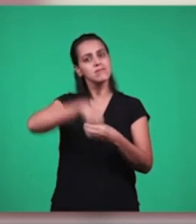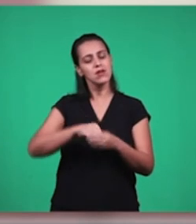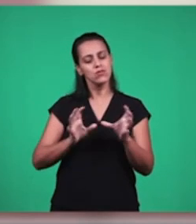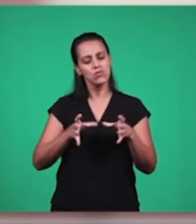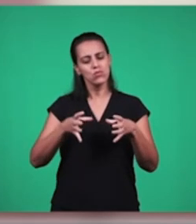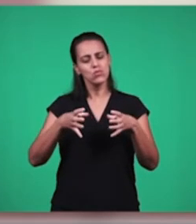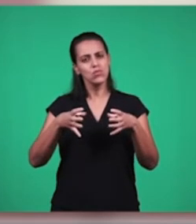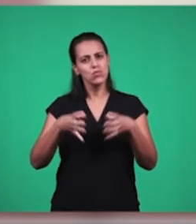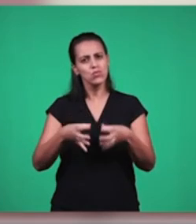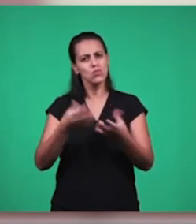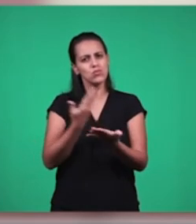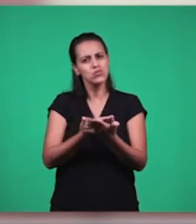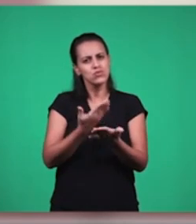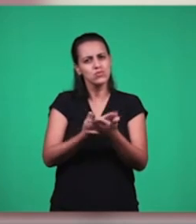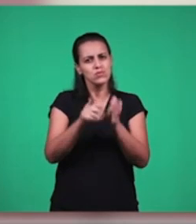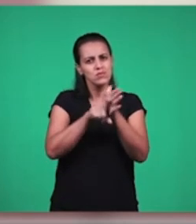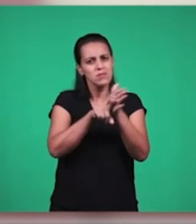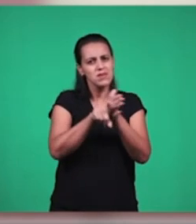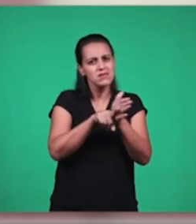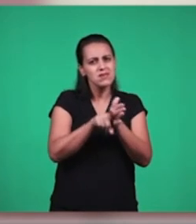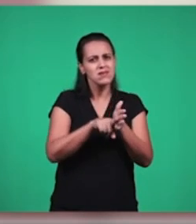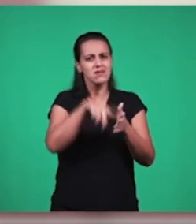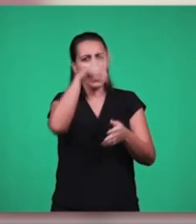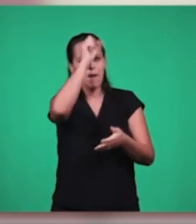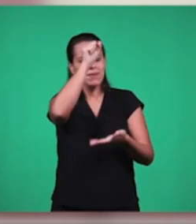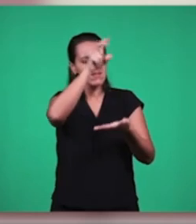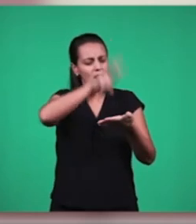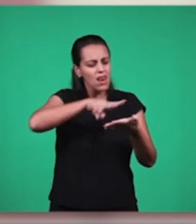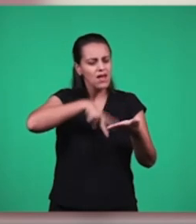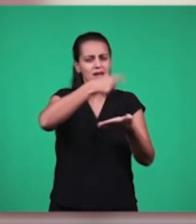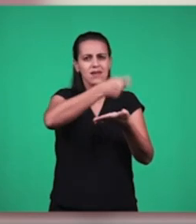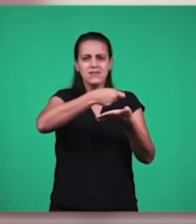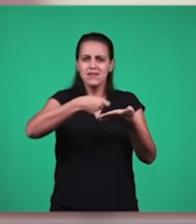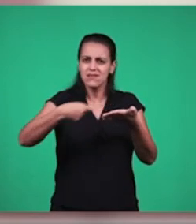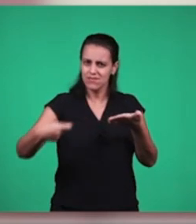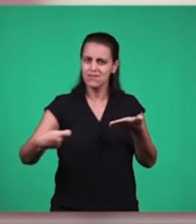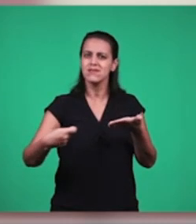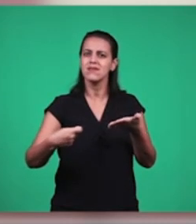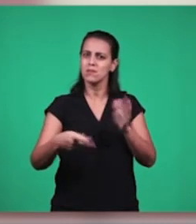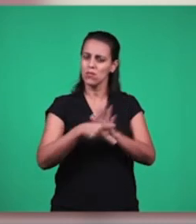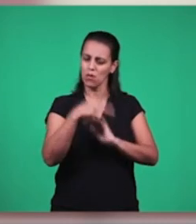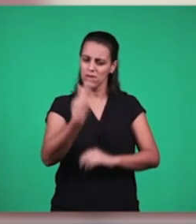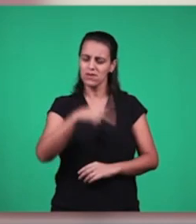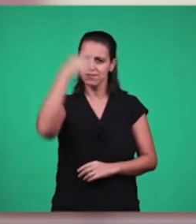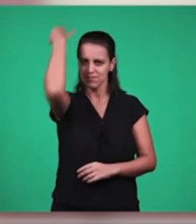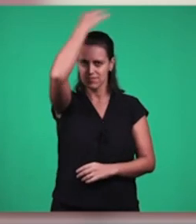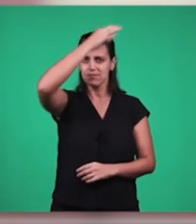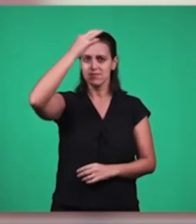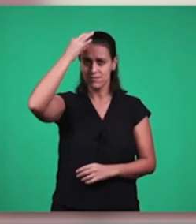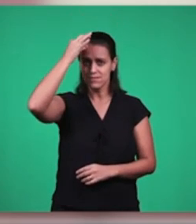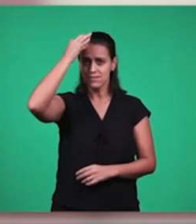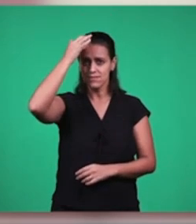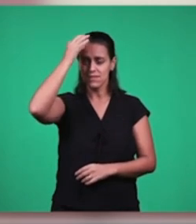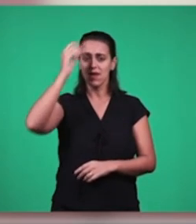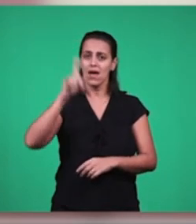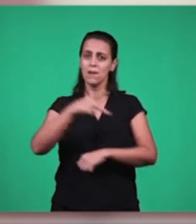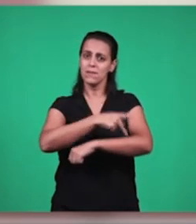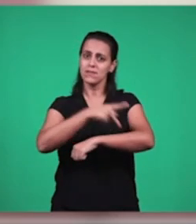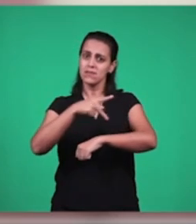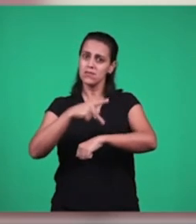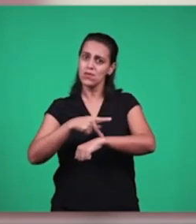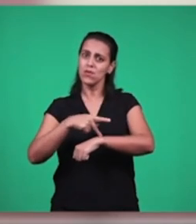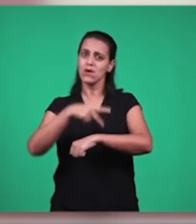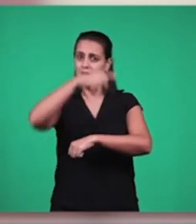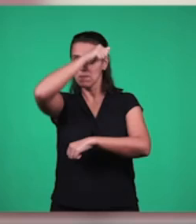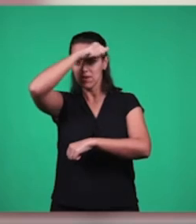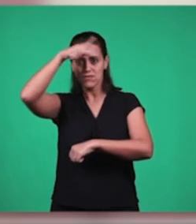del Núcleo de Estudios e Investigación en Alfabetización, Lectura Escrita de Espíritu Santo, pedagoga del Centro